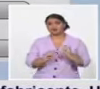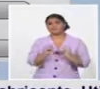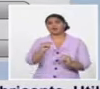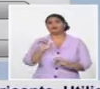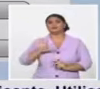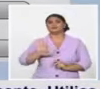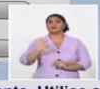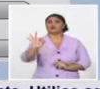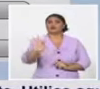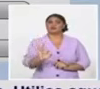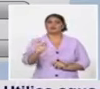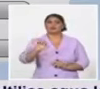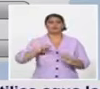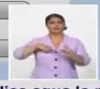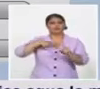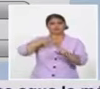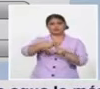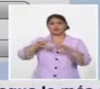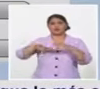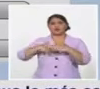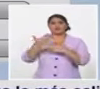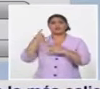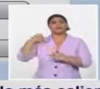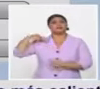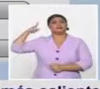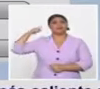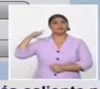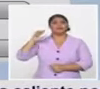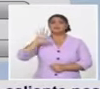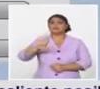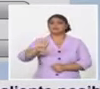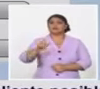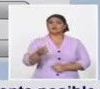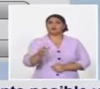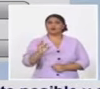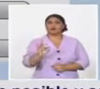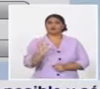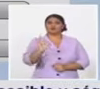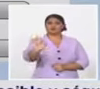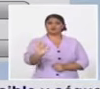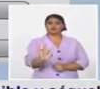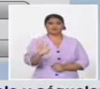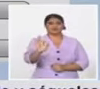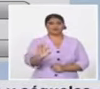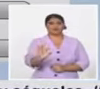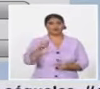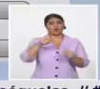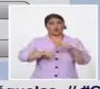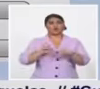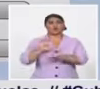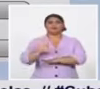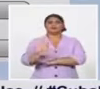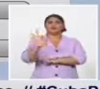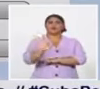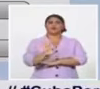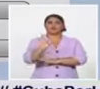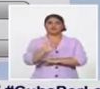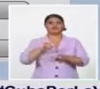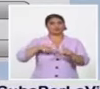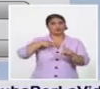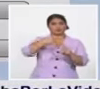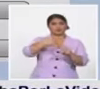ayer fue de un 5,8%. Con este resultado del laboratorio ayer, pues